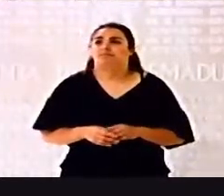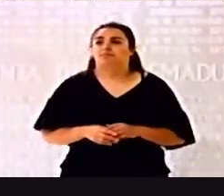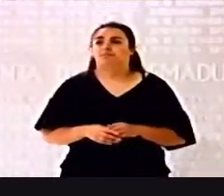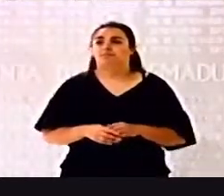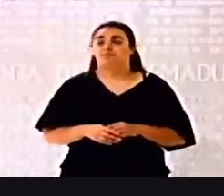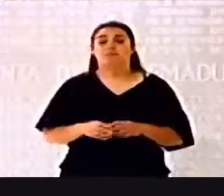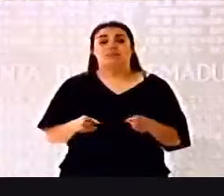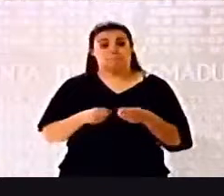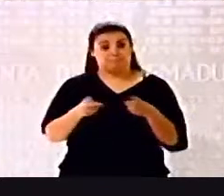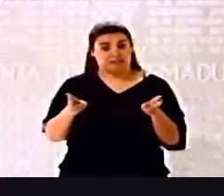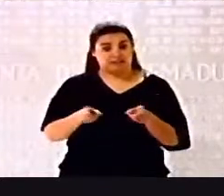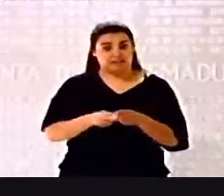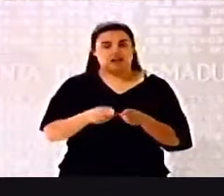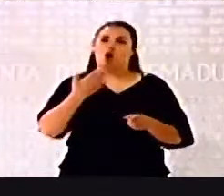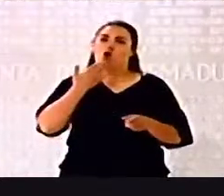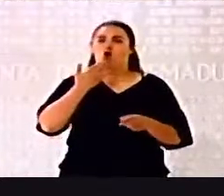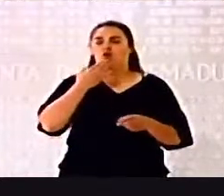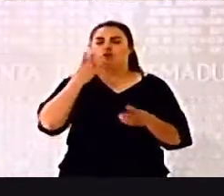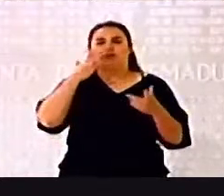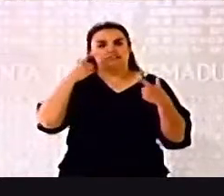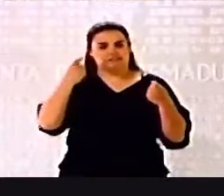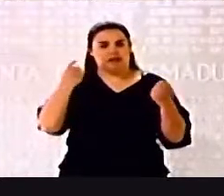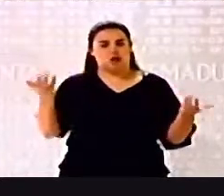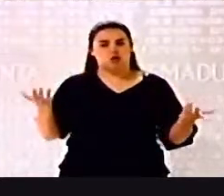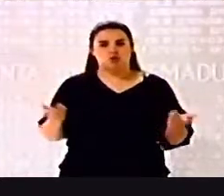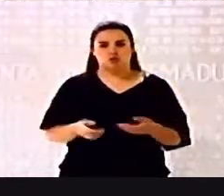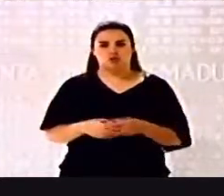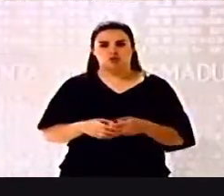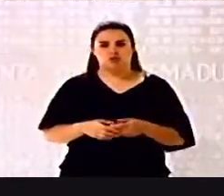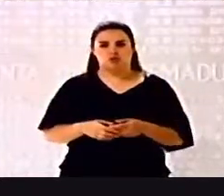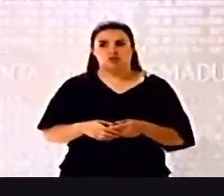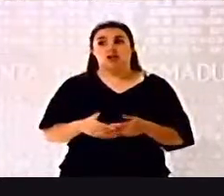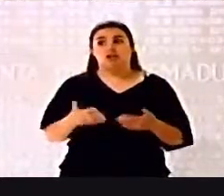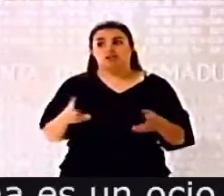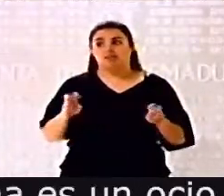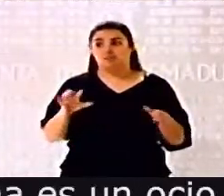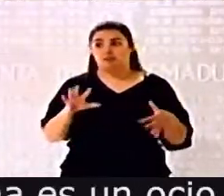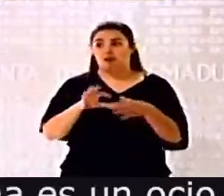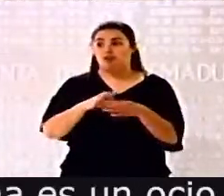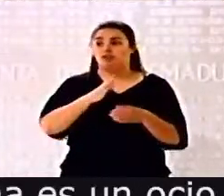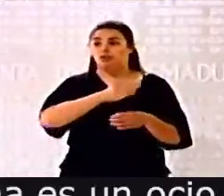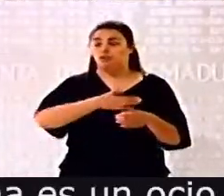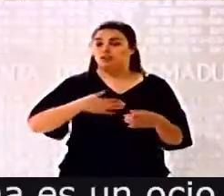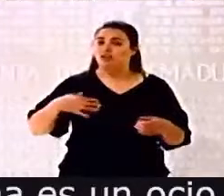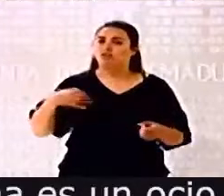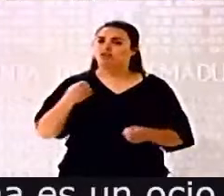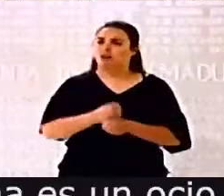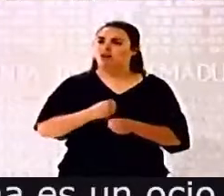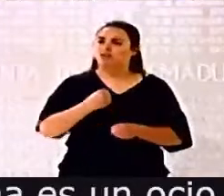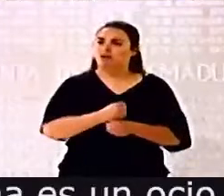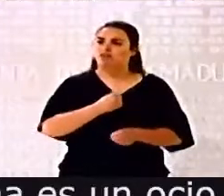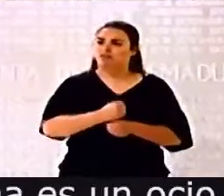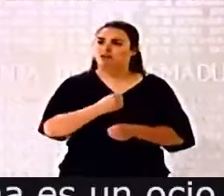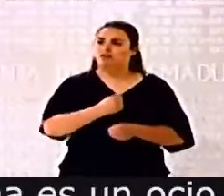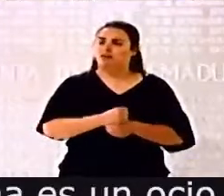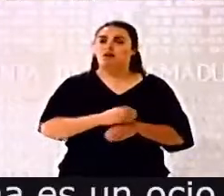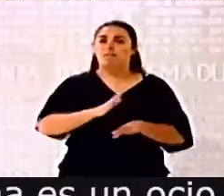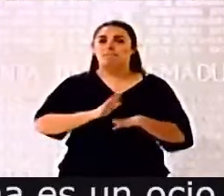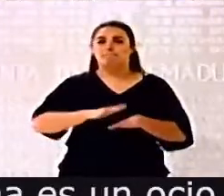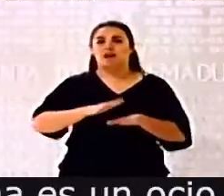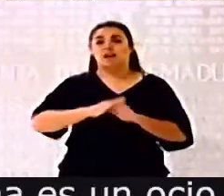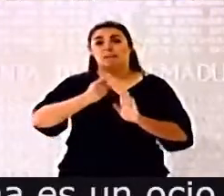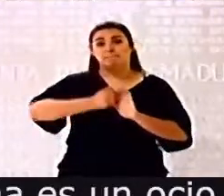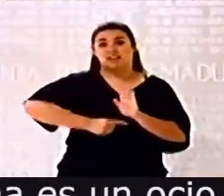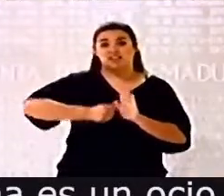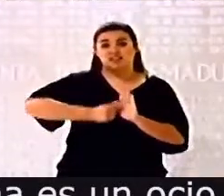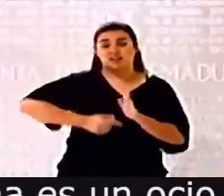La piscina es un ocio saludable. Y en ese sentido hemos querido trabajar intensamente para relajar las